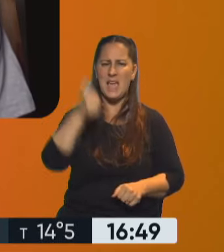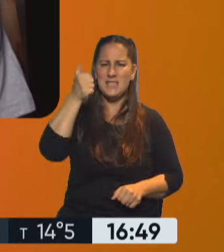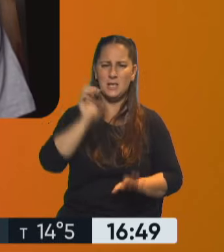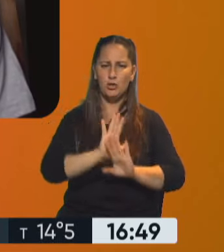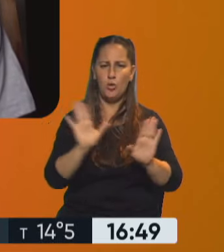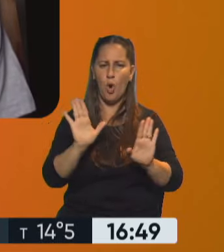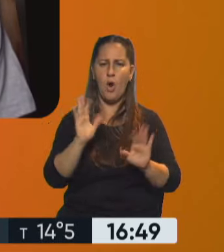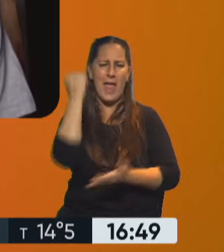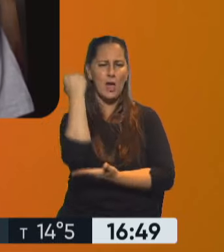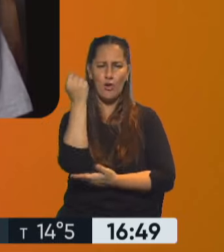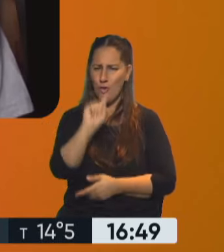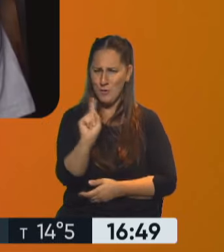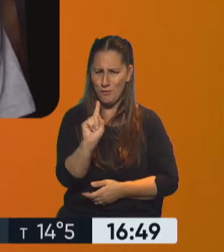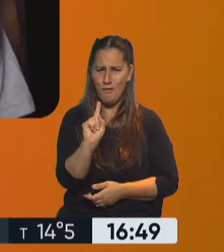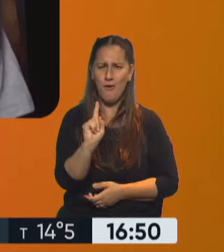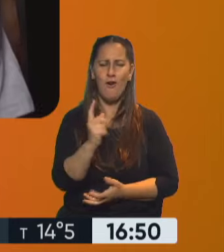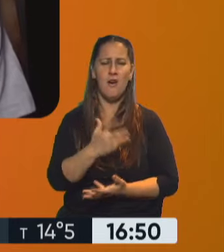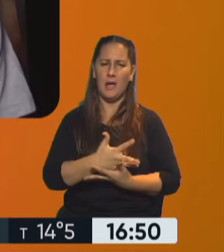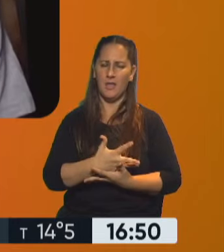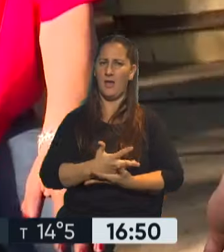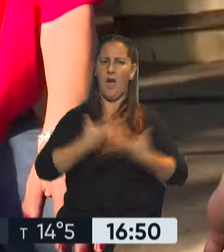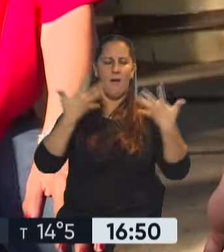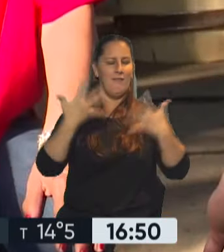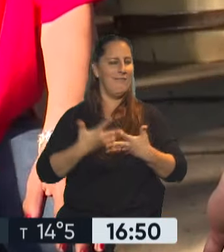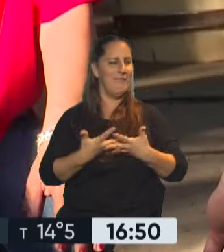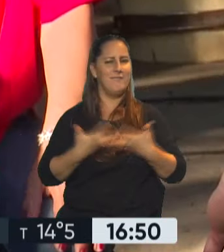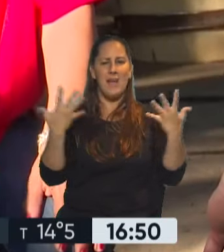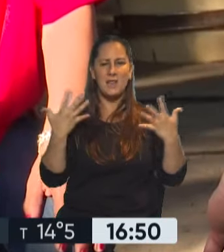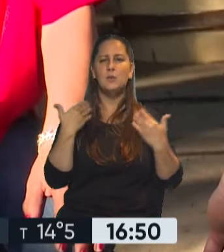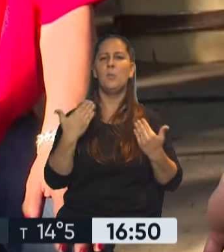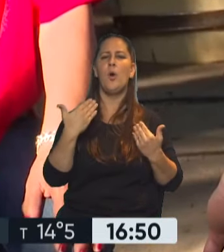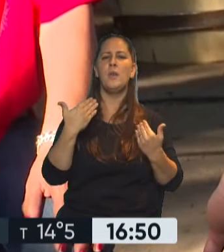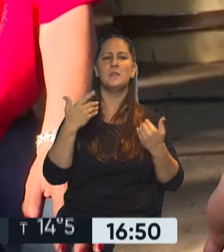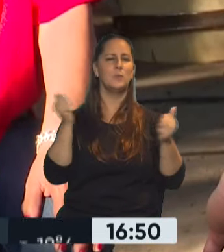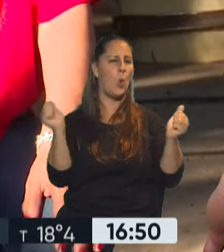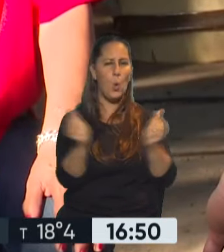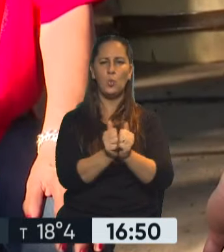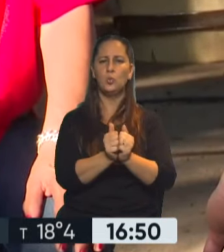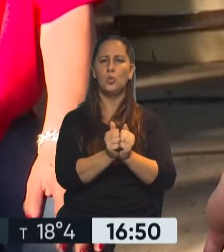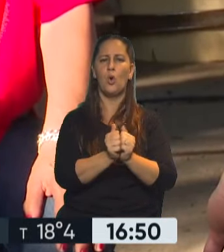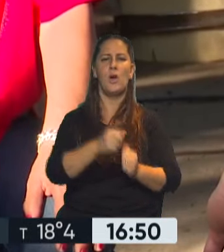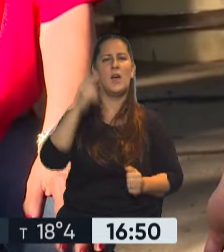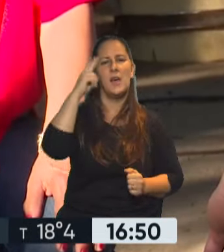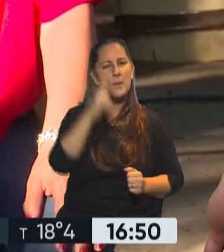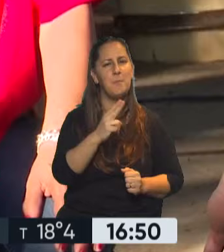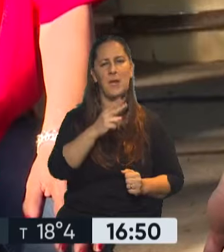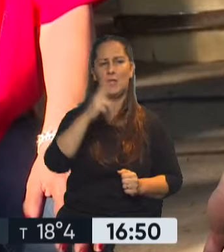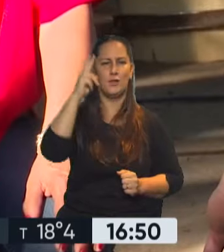no es económico, sino de gran satisfacción, es de poder caminar a la par y con mucho respeto los